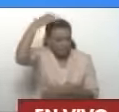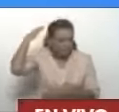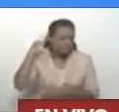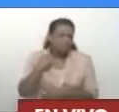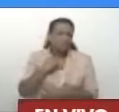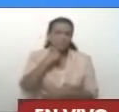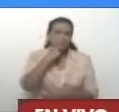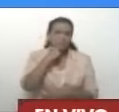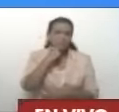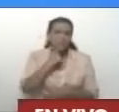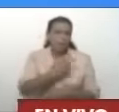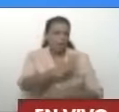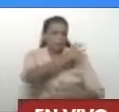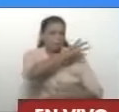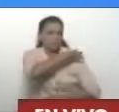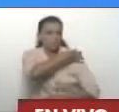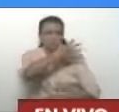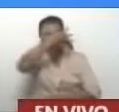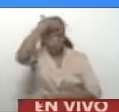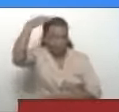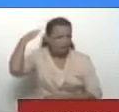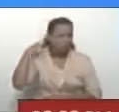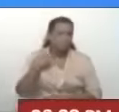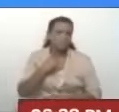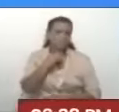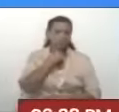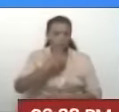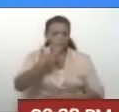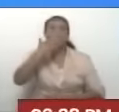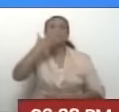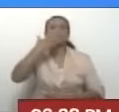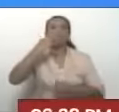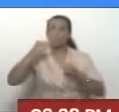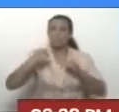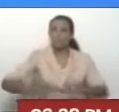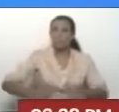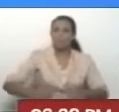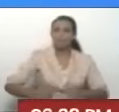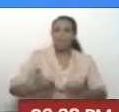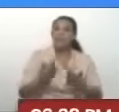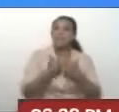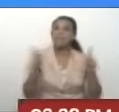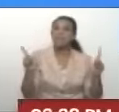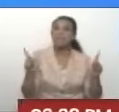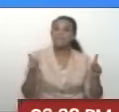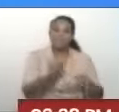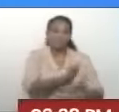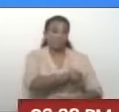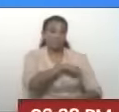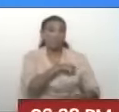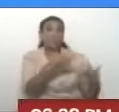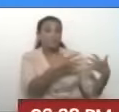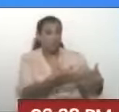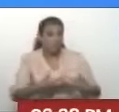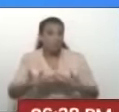Miranda, generalísimo, almirante en jefe, libertador de Estados Unidos,